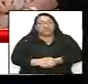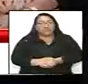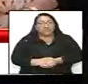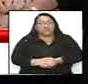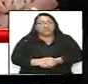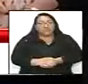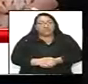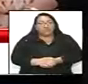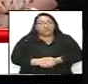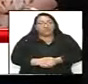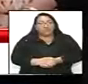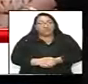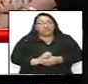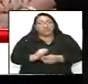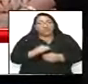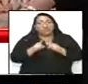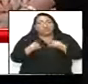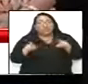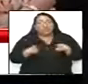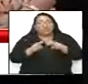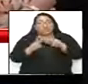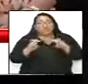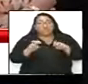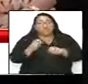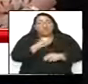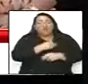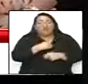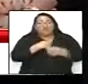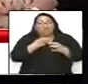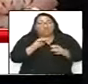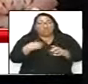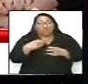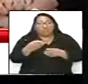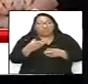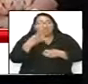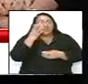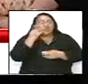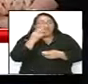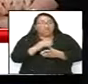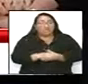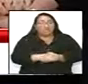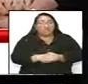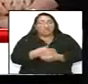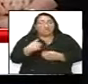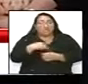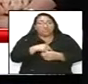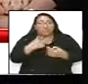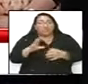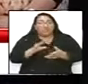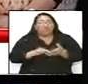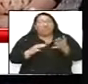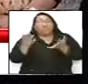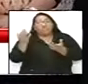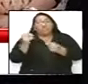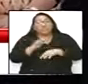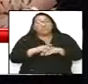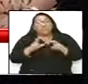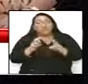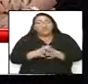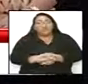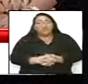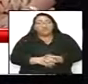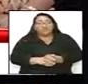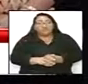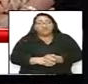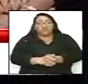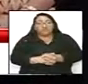Sí, mira, esa es una investigación que está en el Ministerio Público, lo está viendo en Chiclayo. Y nosotros estamos expectantes sobre el tema.